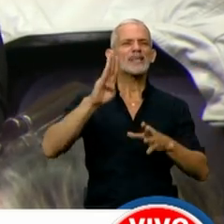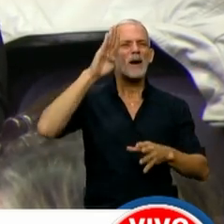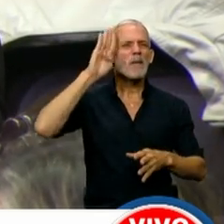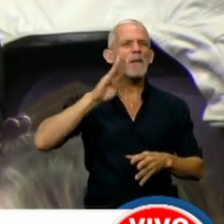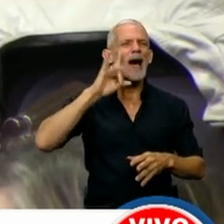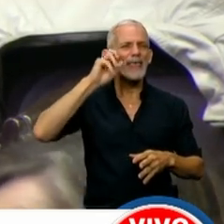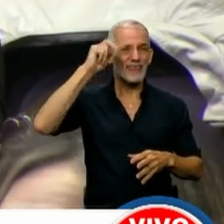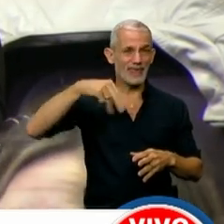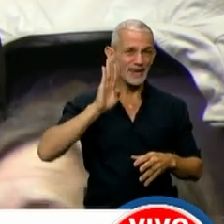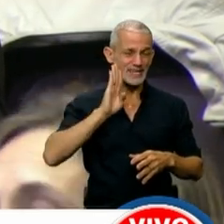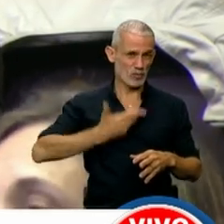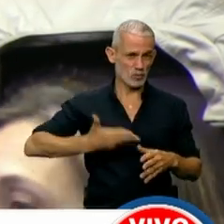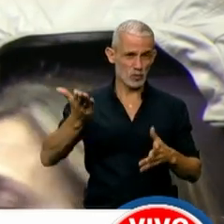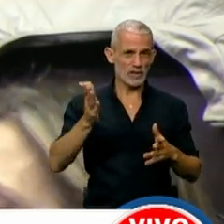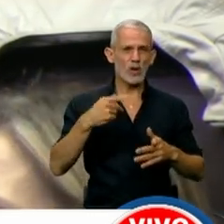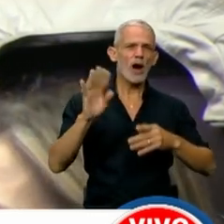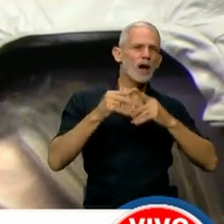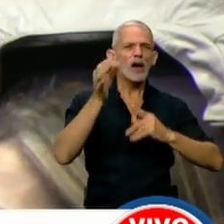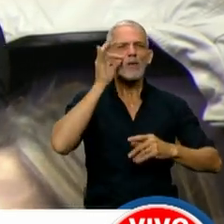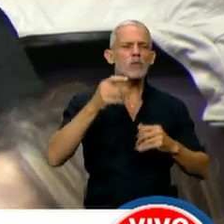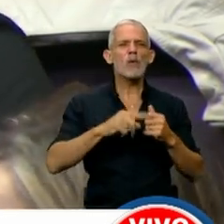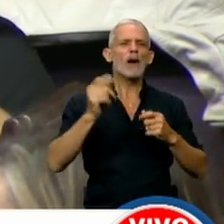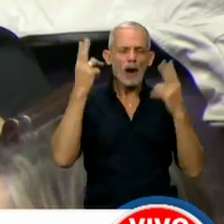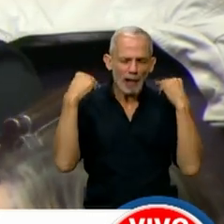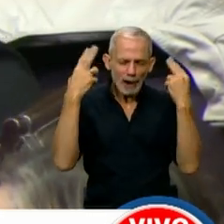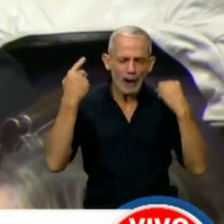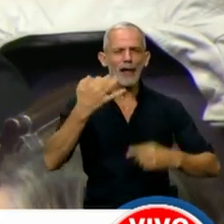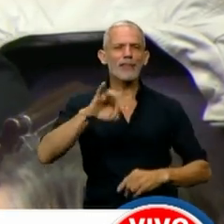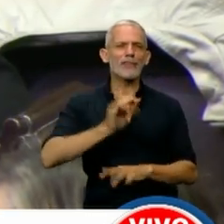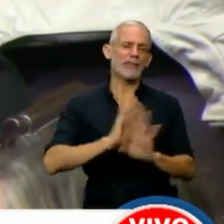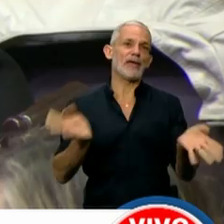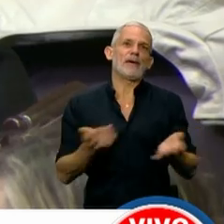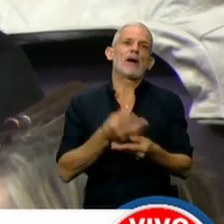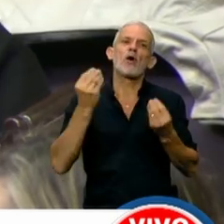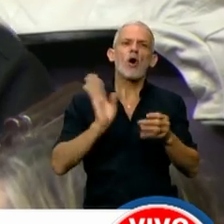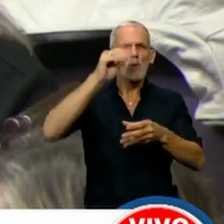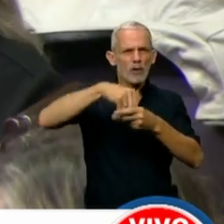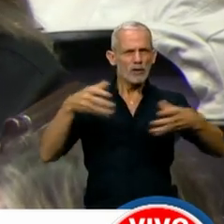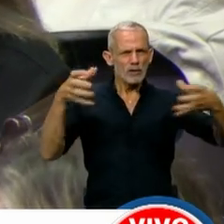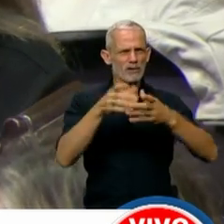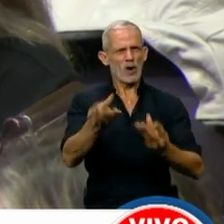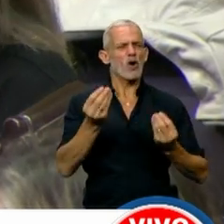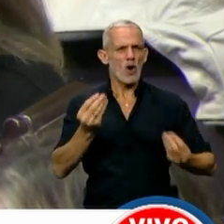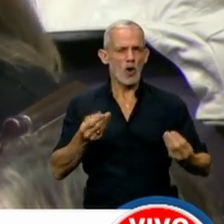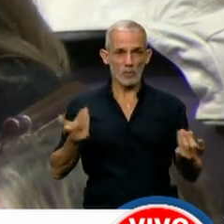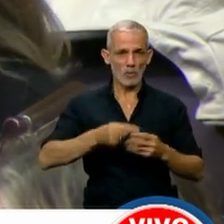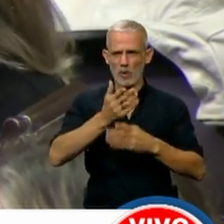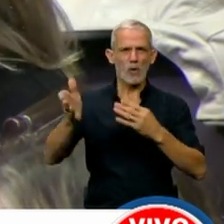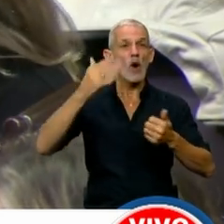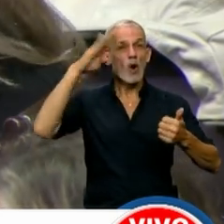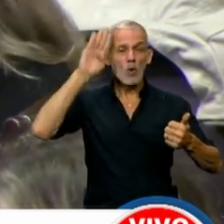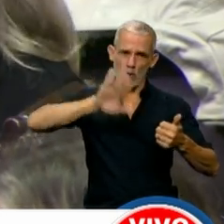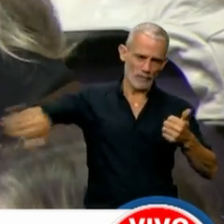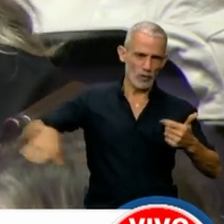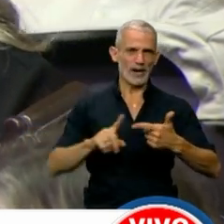creo que para entrar les hacía antes de cipayismo porque si no no se entiende cómo pueden haber participado ahí dejaron afuera cuba